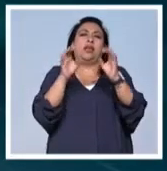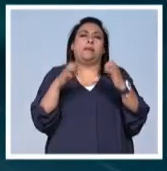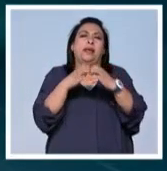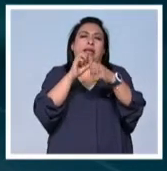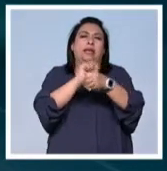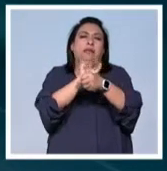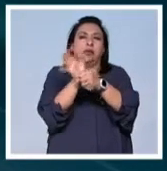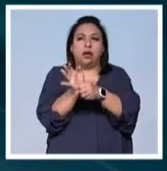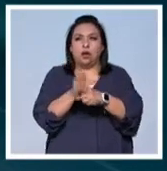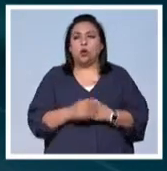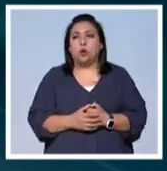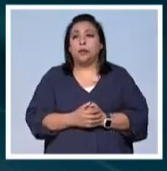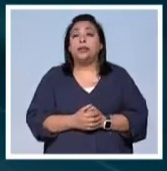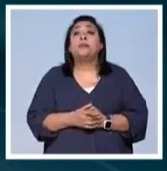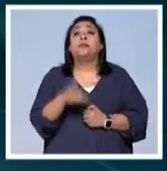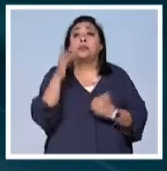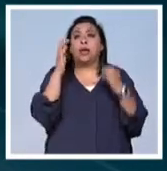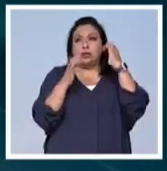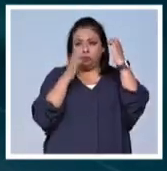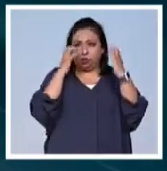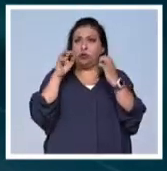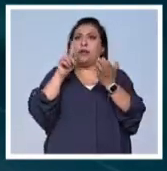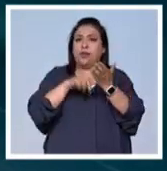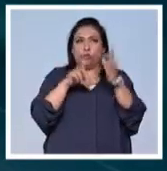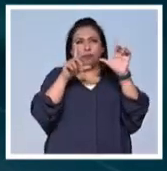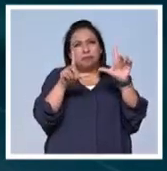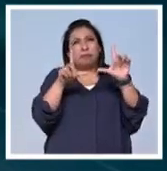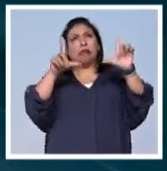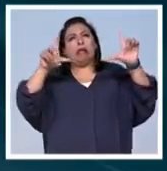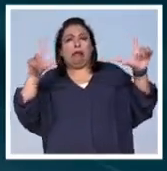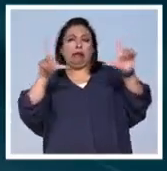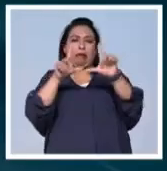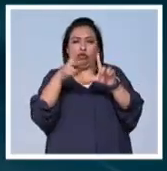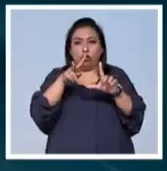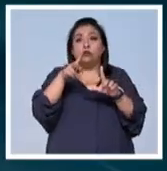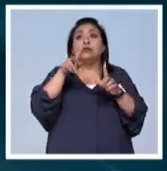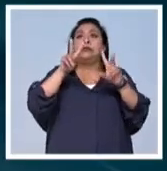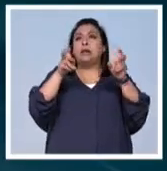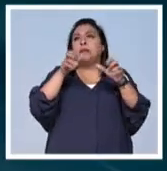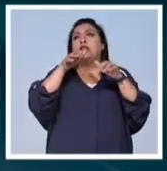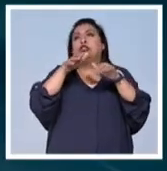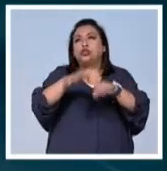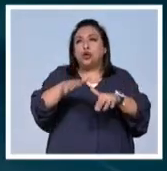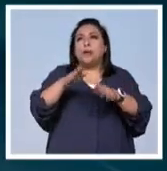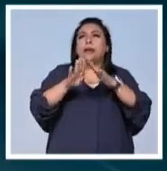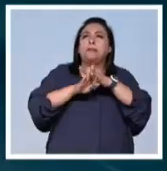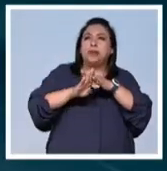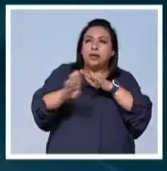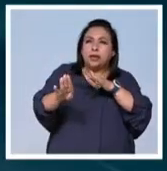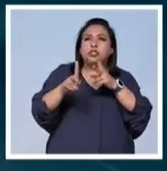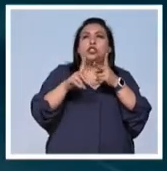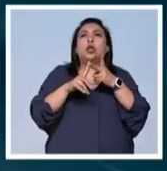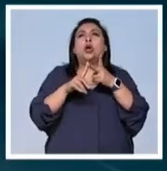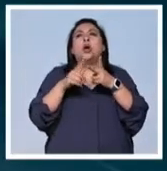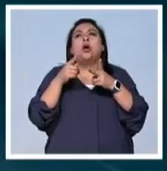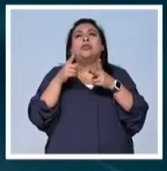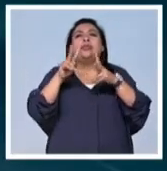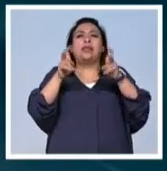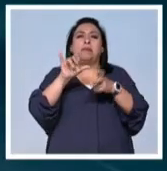sanitaria la exposición incluye piezas de mediano y gran formato que abordan temas relacionados con la migración el caso